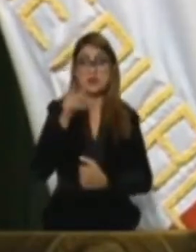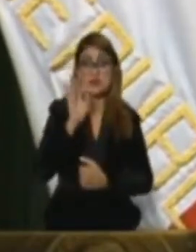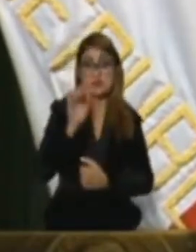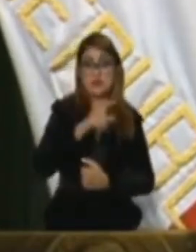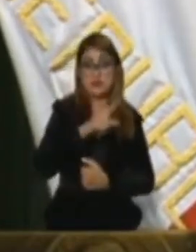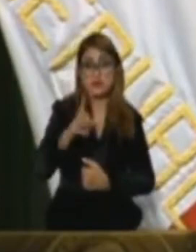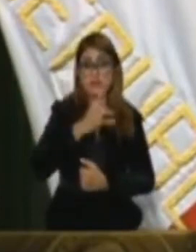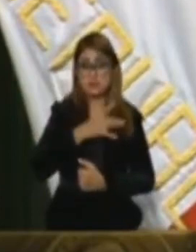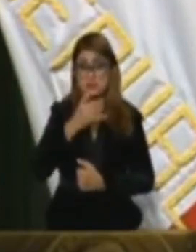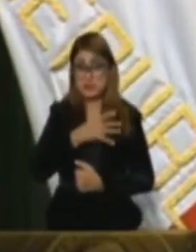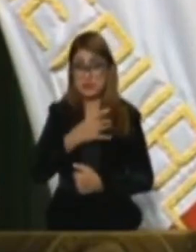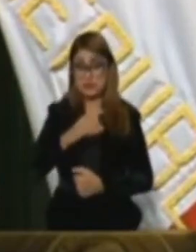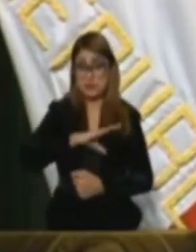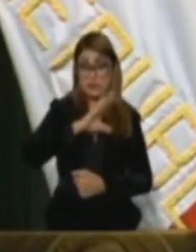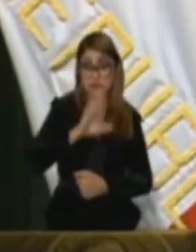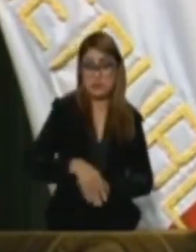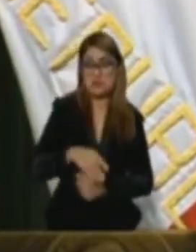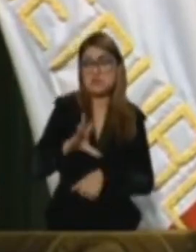continúe en el poder?